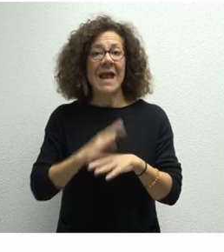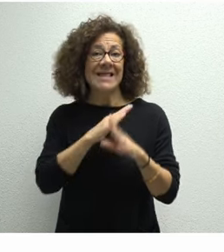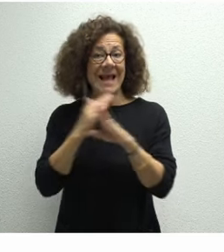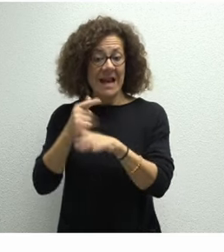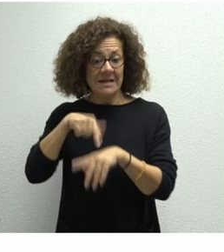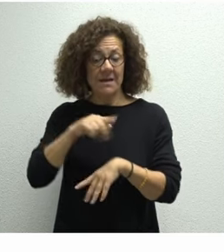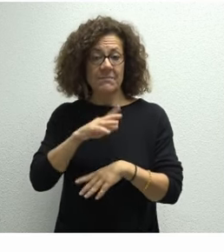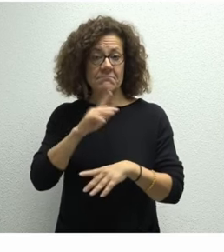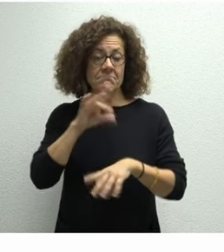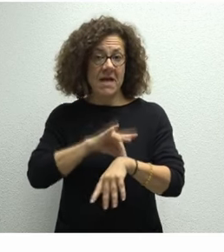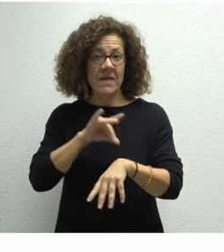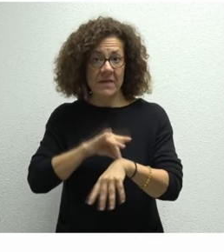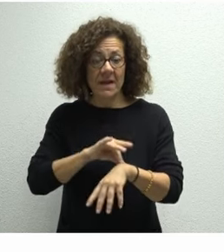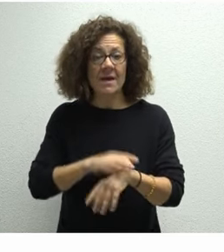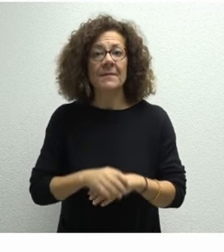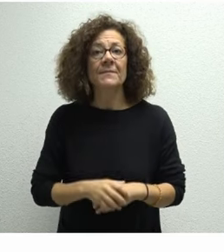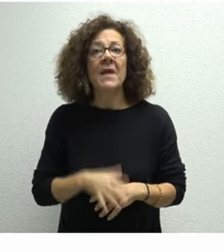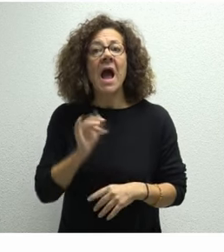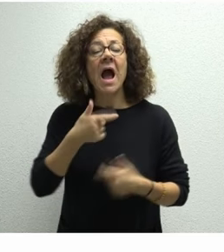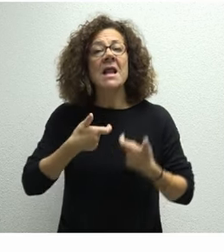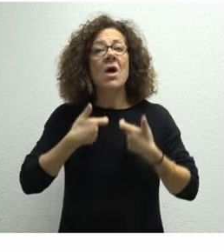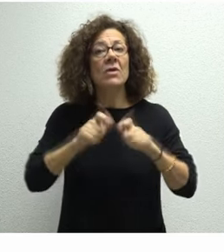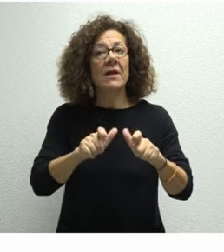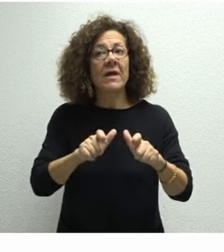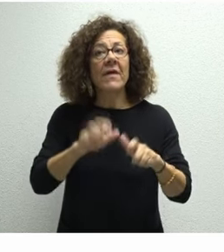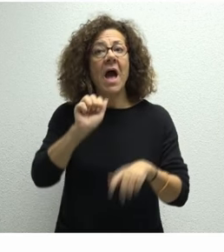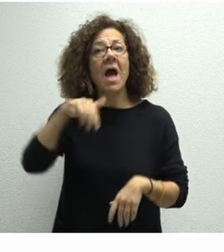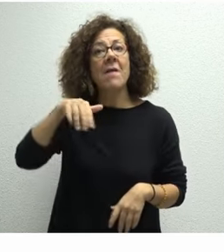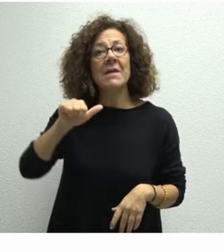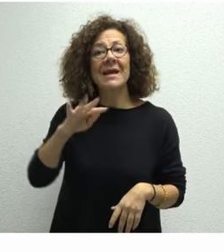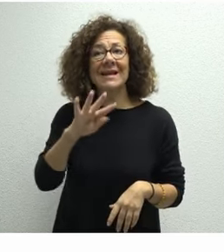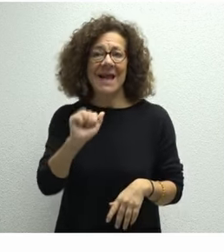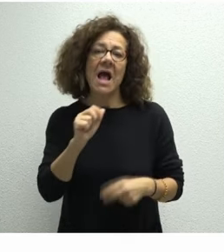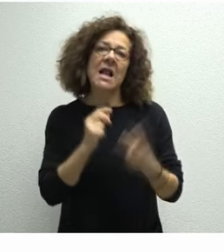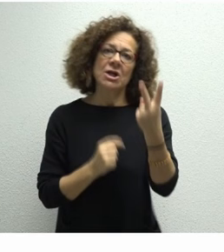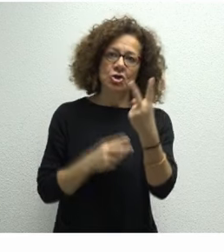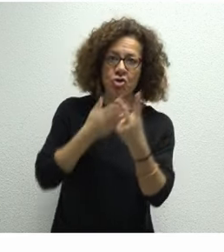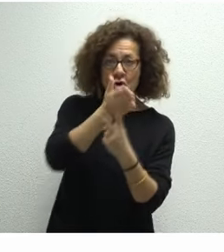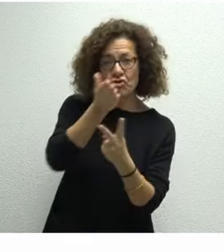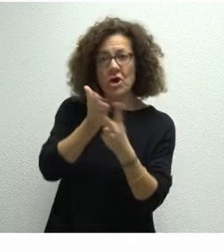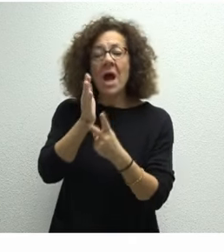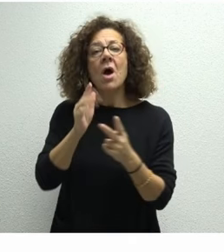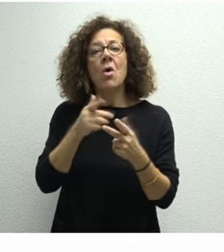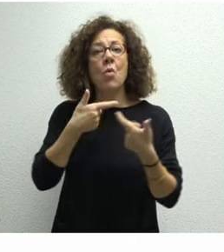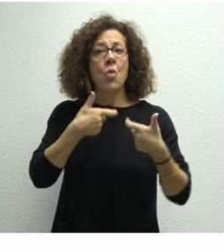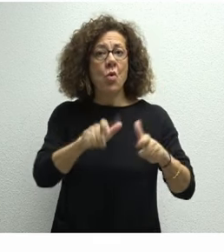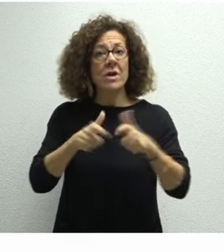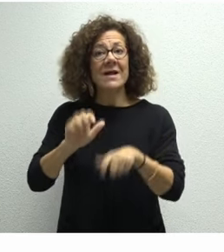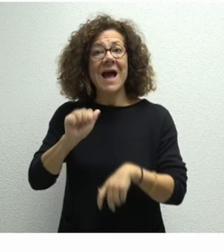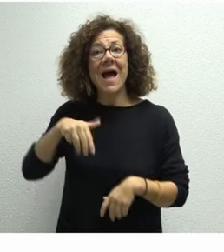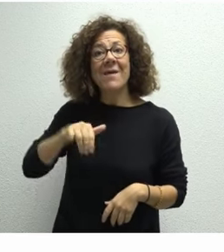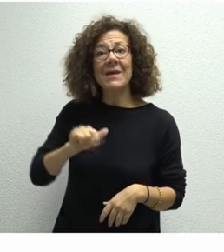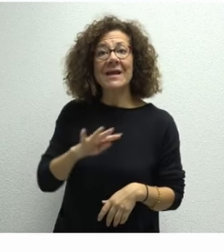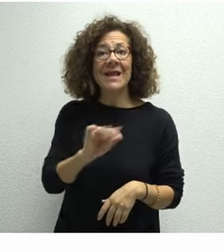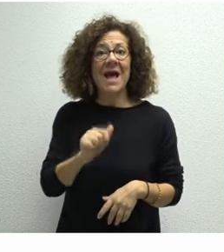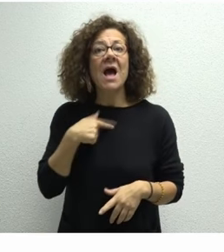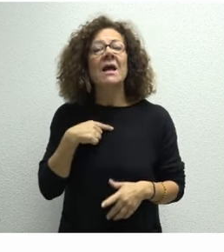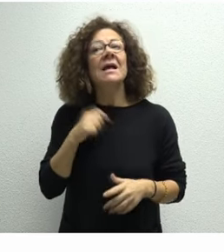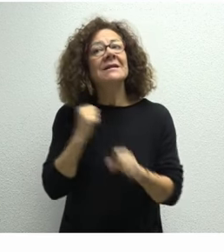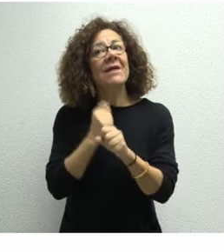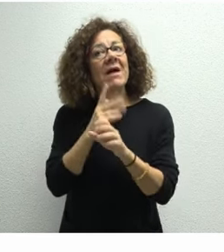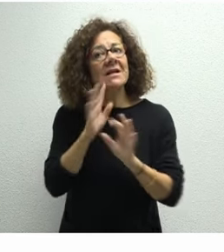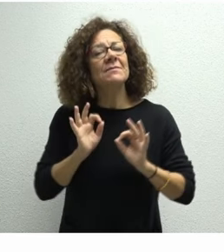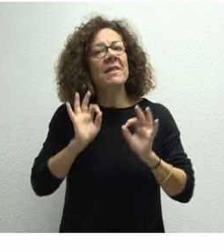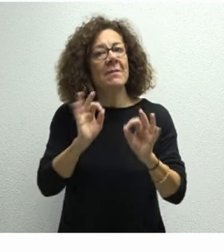medicina tenemos eh la unidad de amitea Bueno las dos unidades de amitea que que trabajan específicamente la